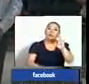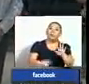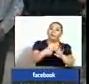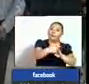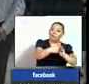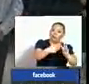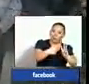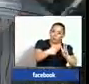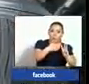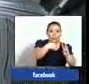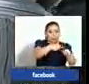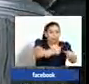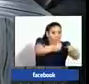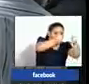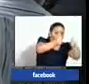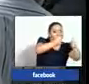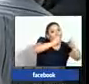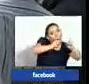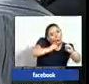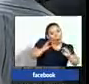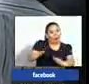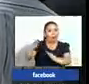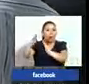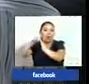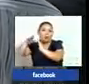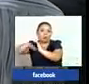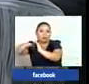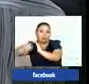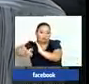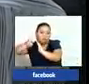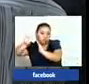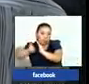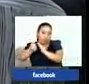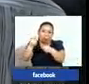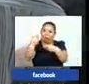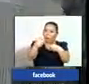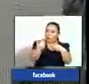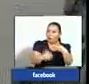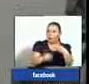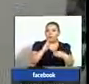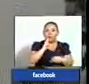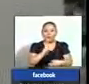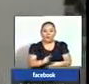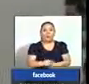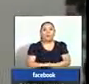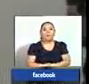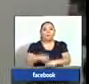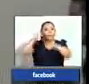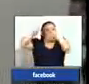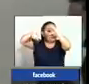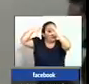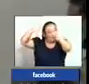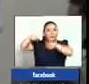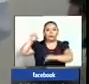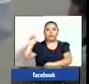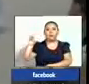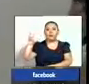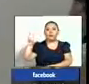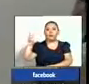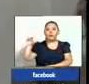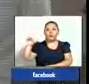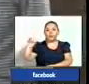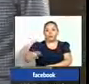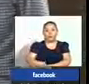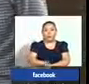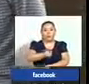quedan en detención provisional o domiciliaria, entre otras resoluciones. Con imágenes de Everávalos, un